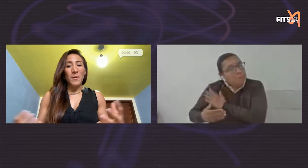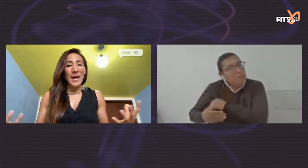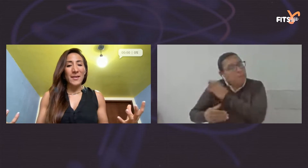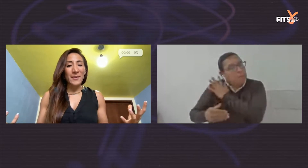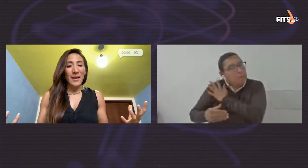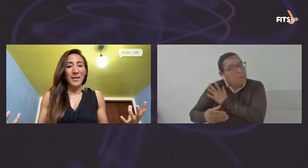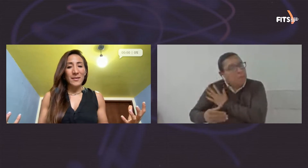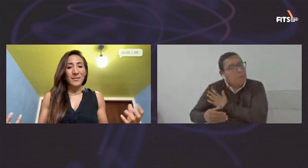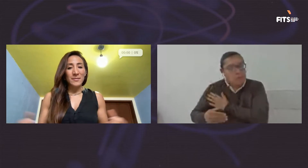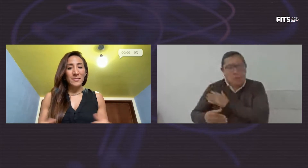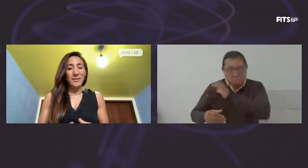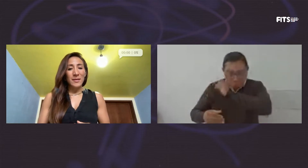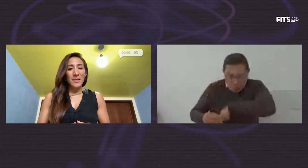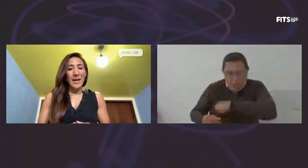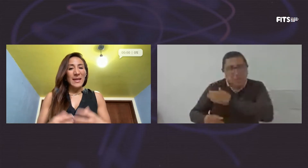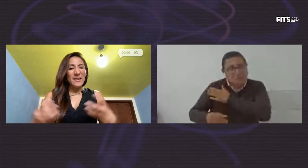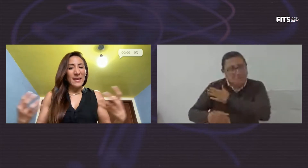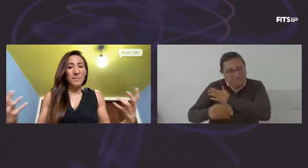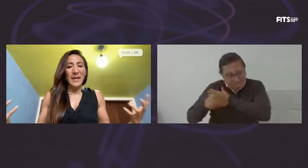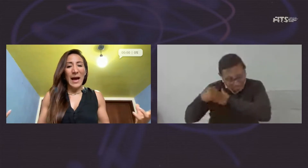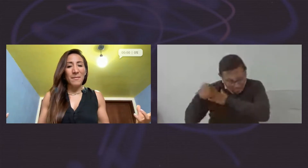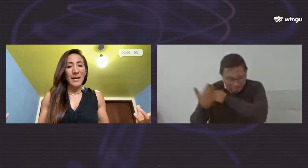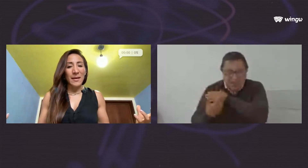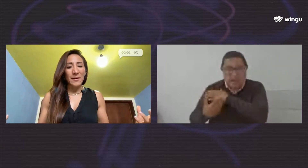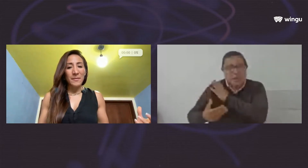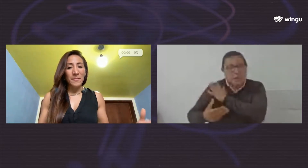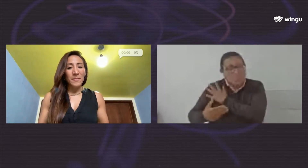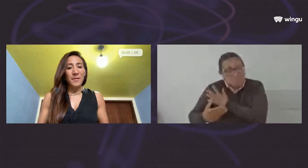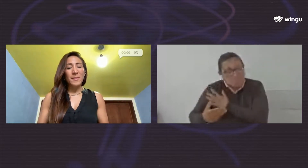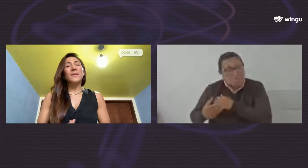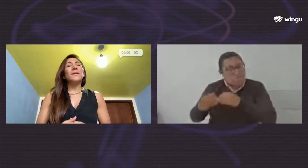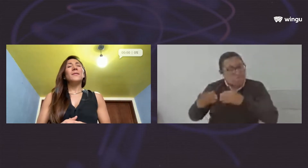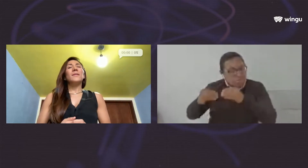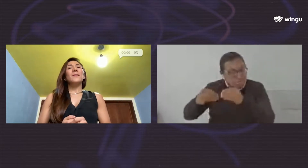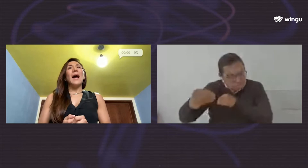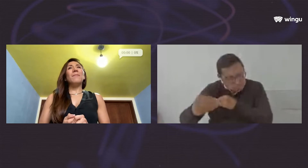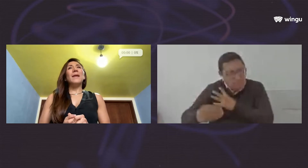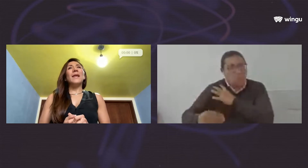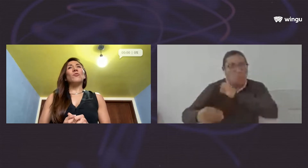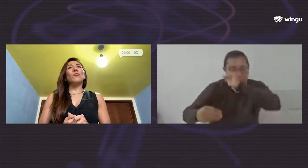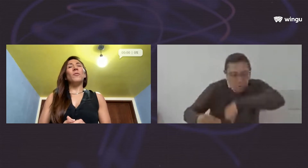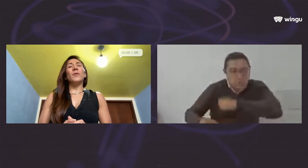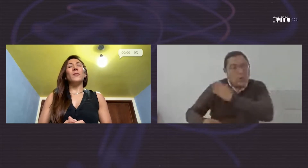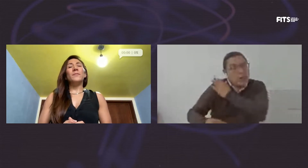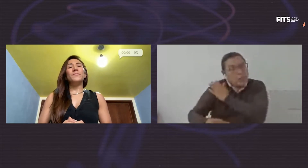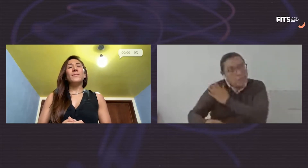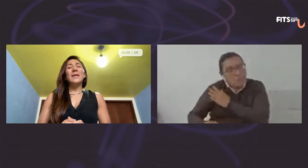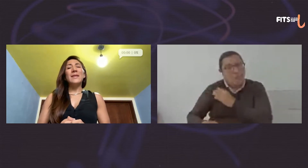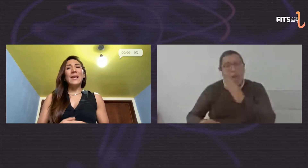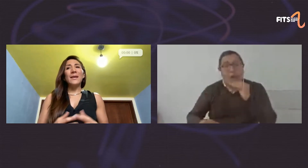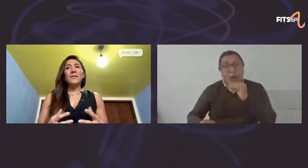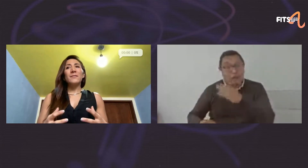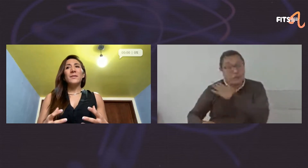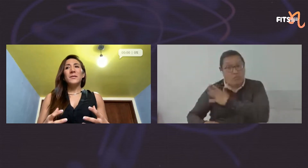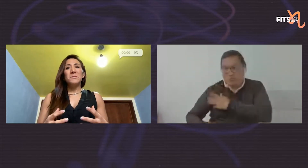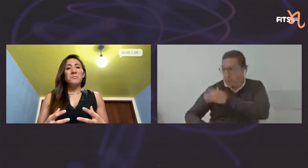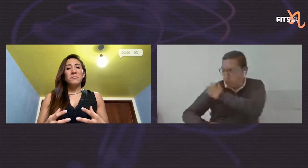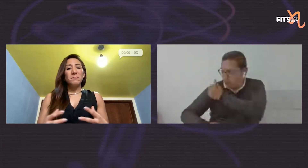puedes moverte, eres adaptable. Háblale a tu hombro y